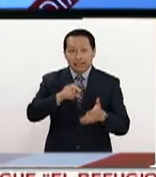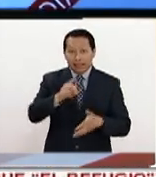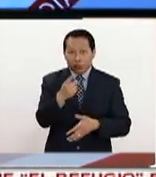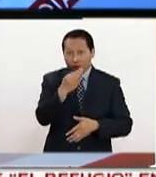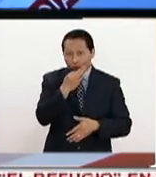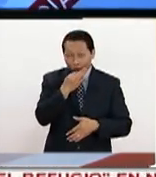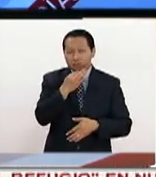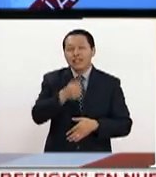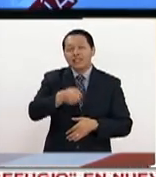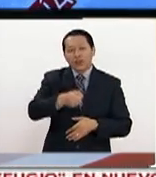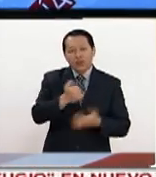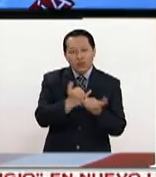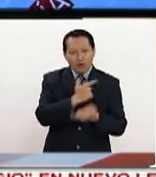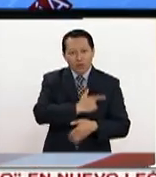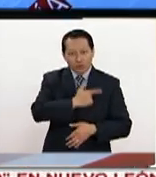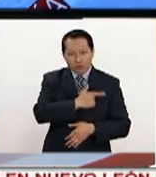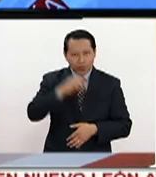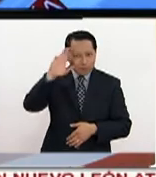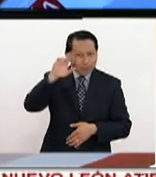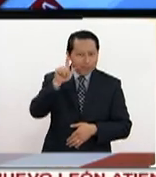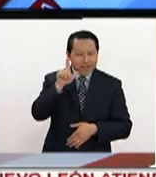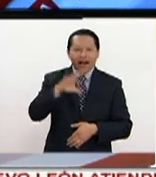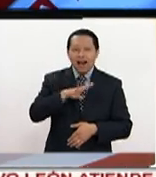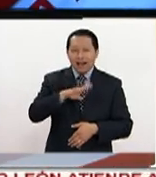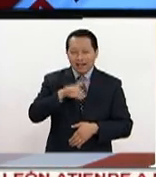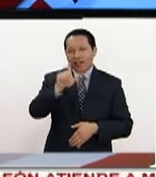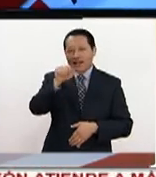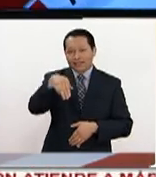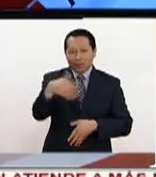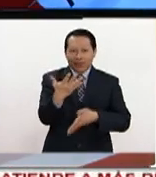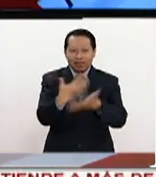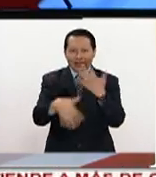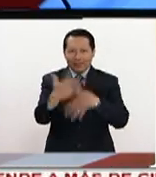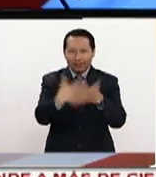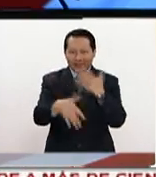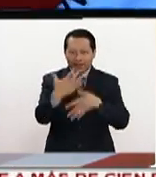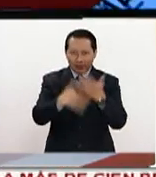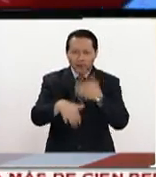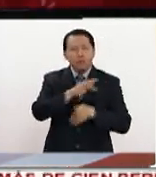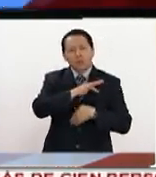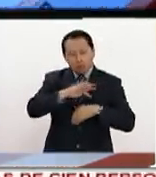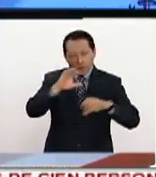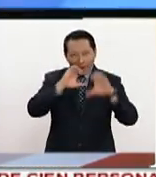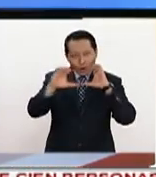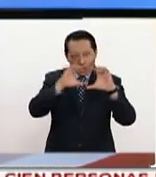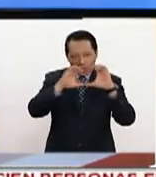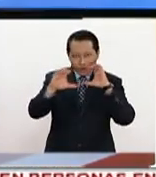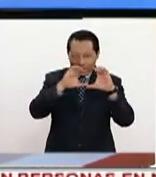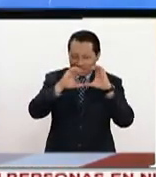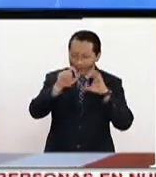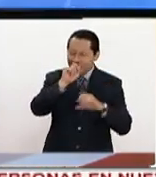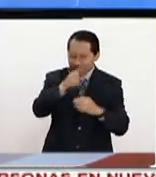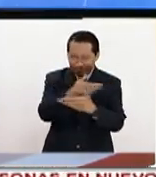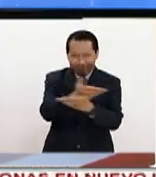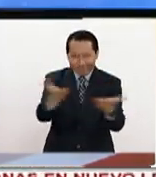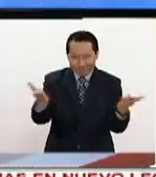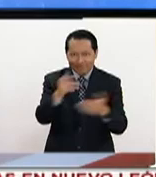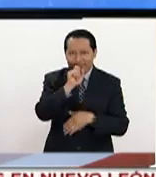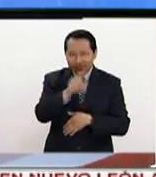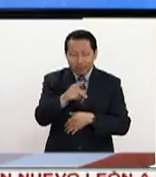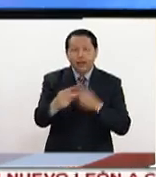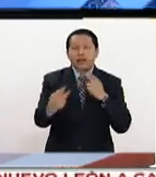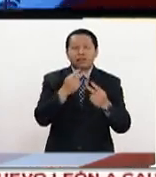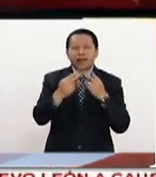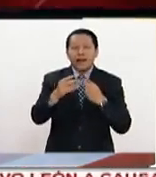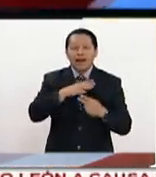Saludo también con mucho gusto a Miguel González, quien se encuentra en la lengua de señas mexicana. Nos permite comunicarnos también con ustedes.